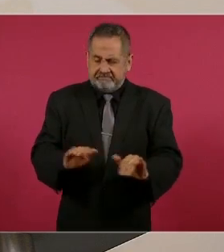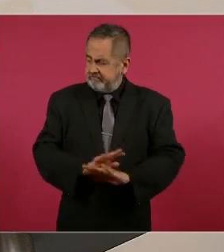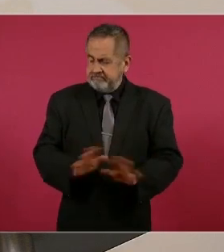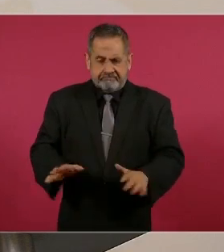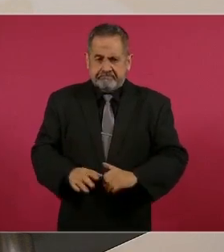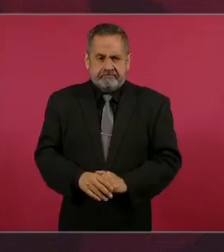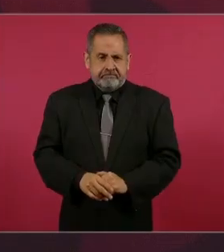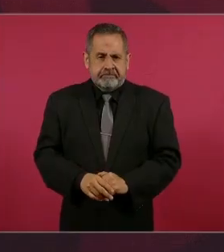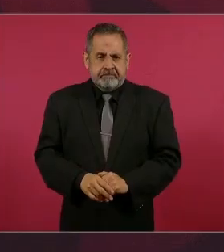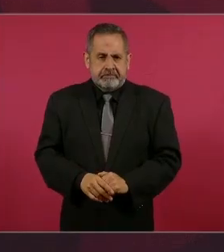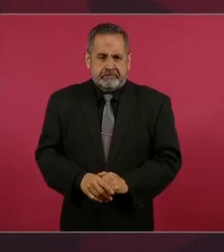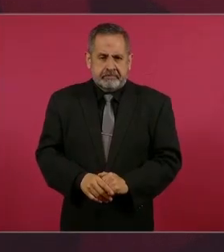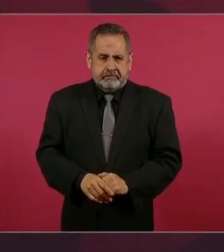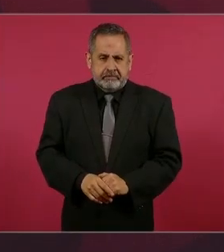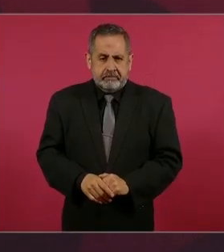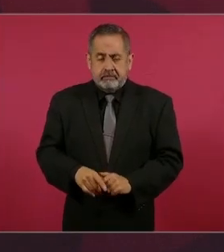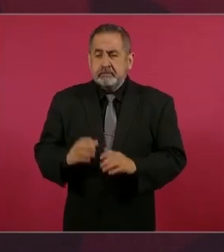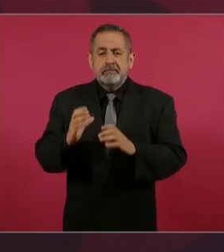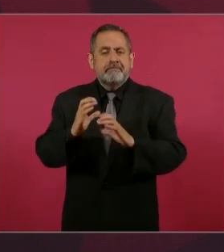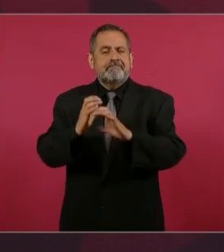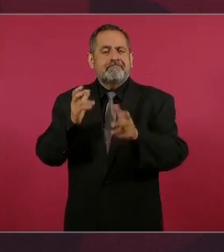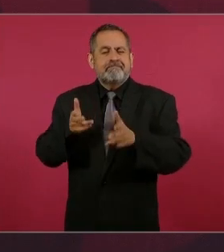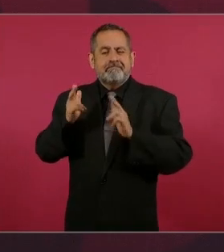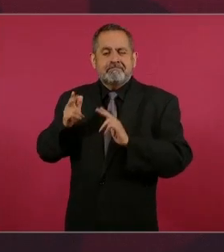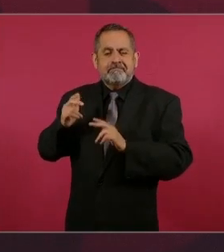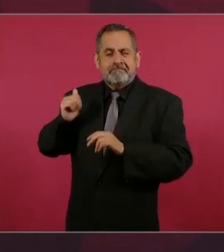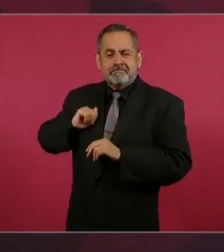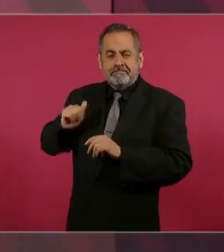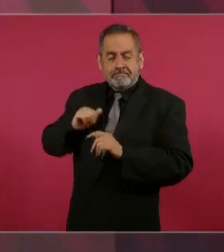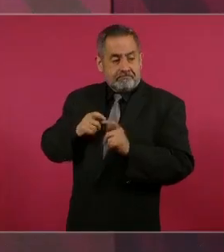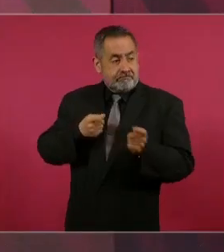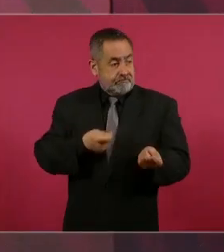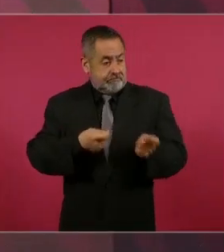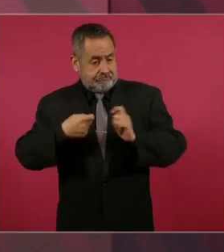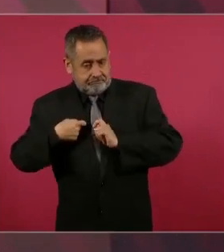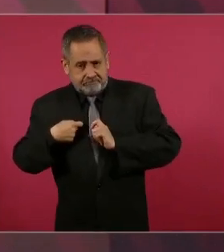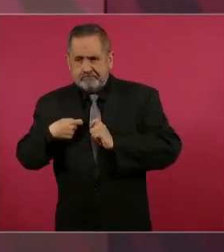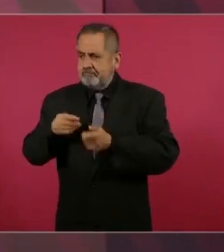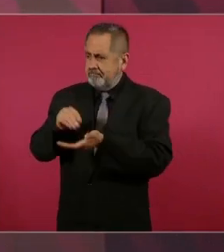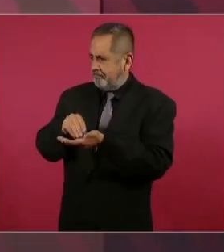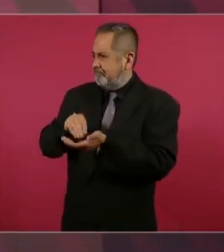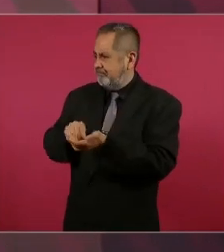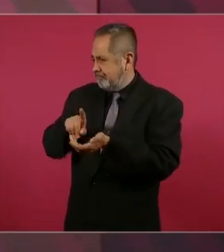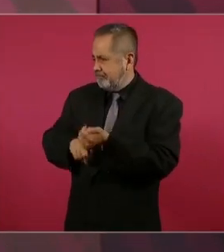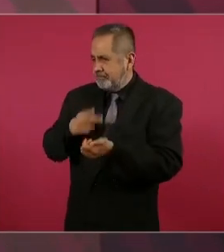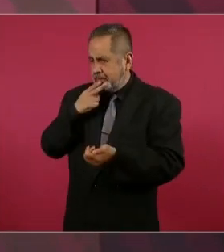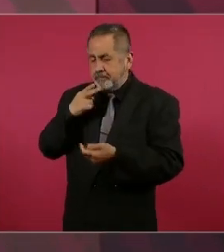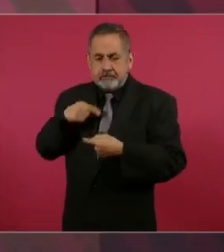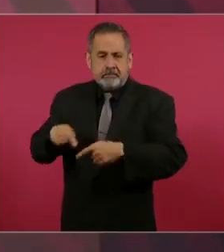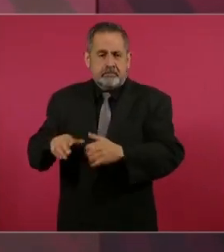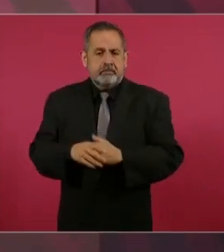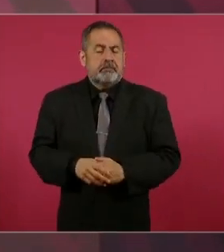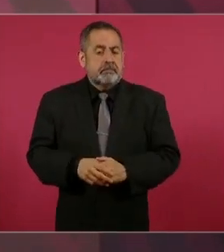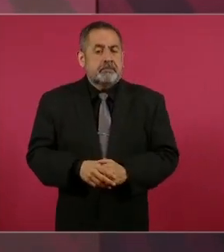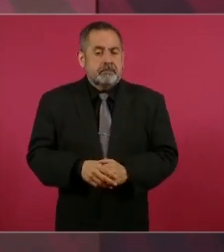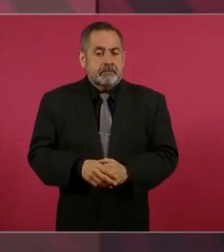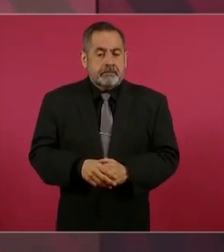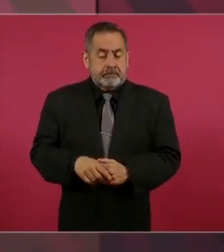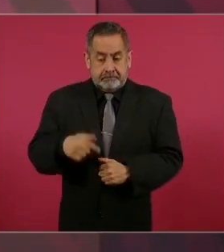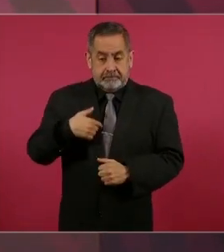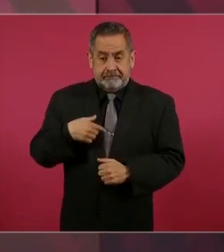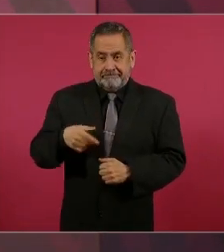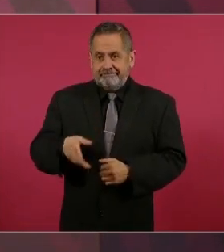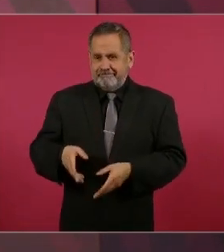Ahí andan todavía las camionetas que heredamos. Ahora que inauguramos el